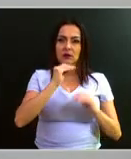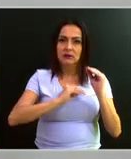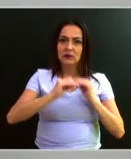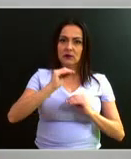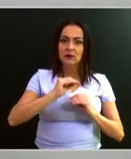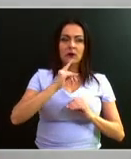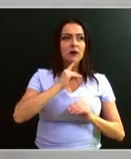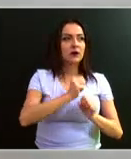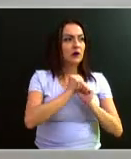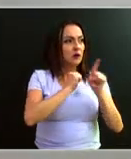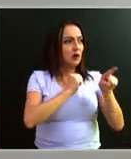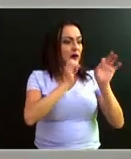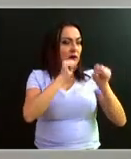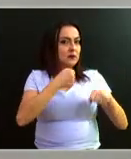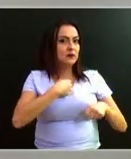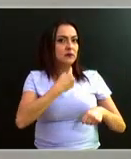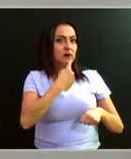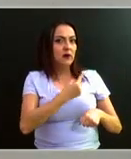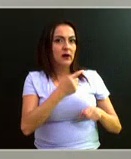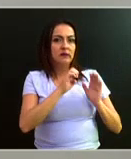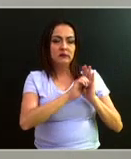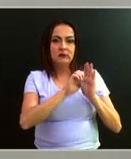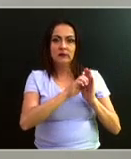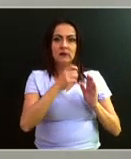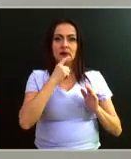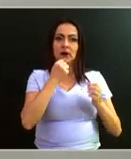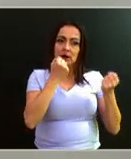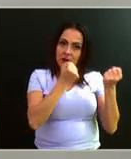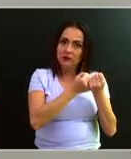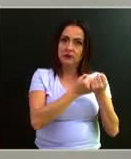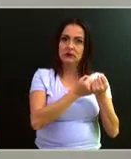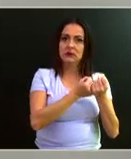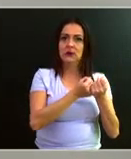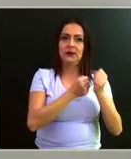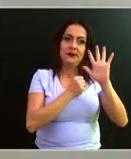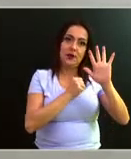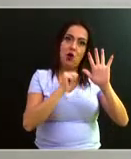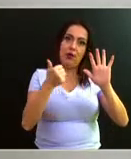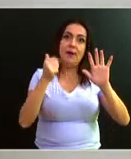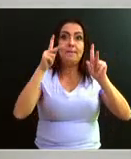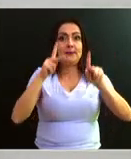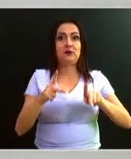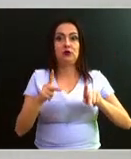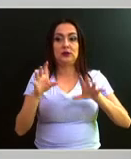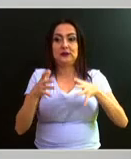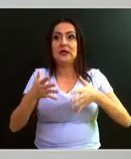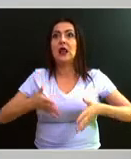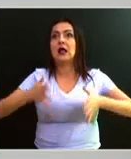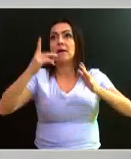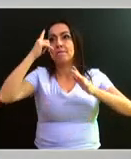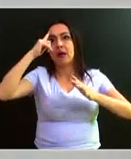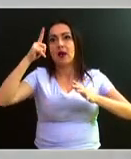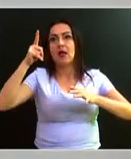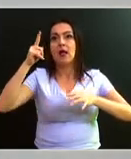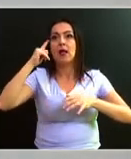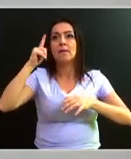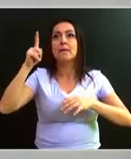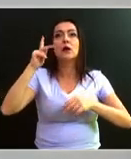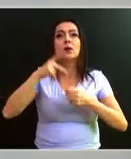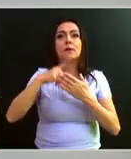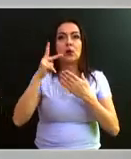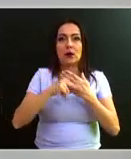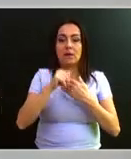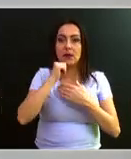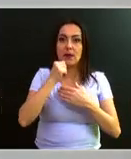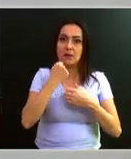supermercado, estoy seguro que usted, si yo le digo que apadrine a 5 o 10 personas que están en la calle para que sean parte de un programa